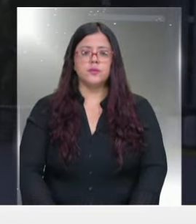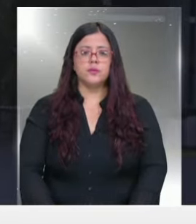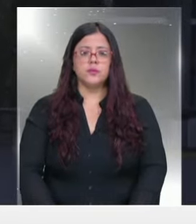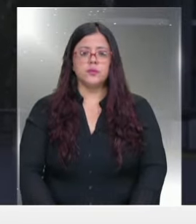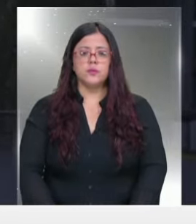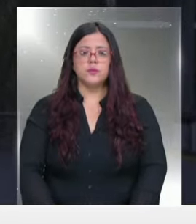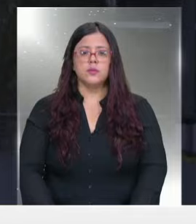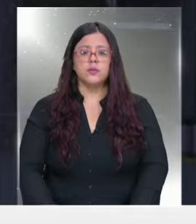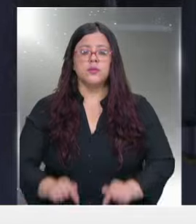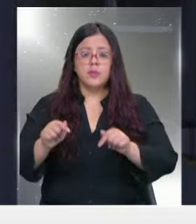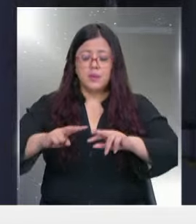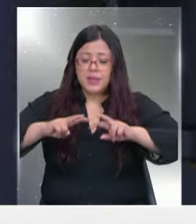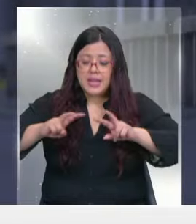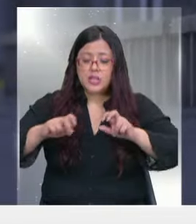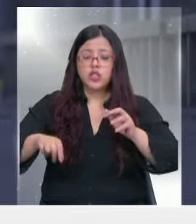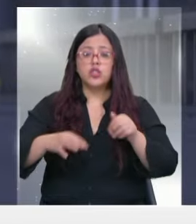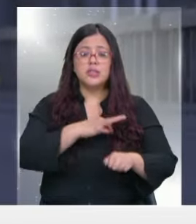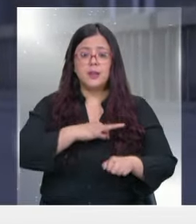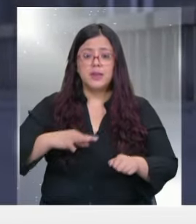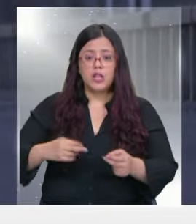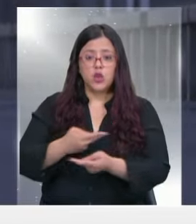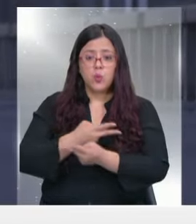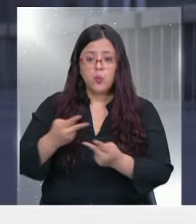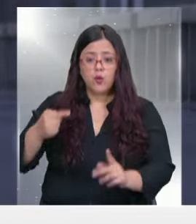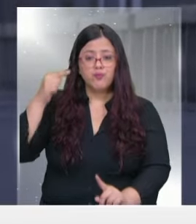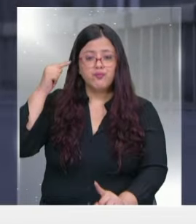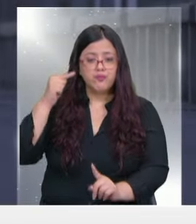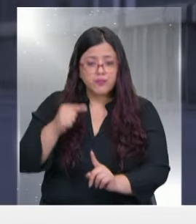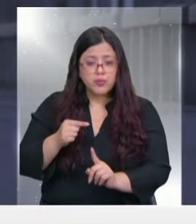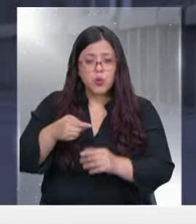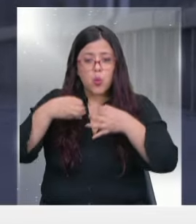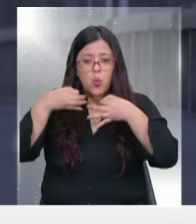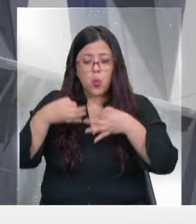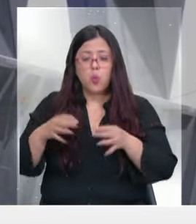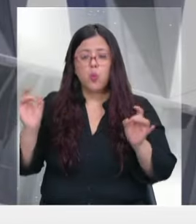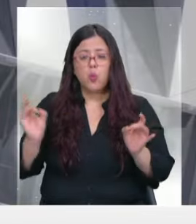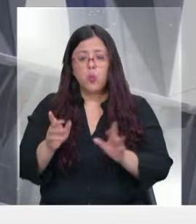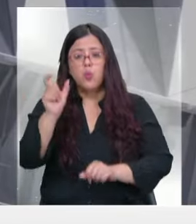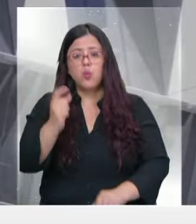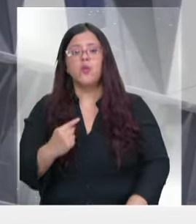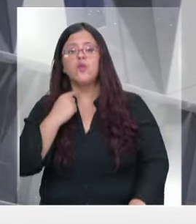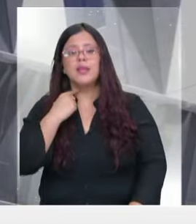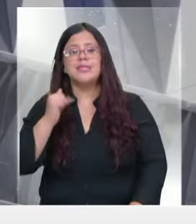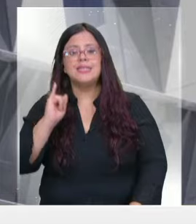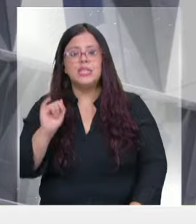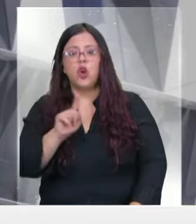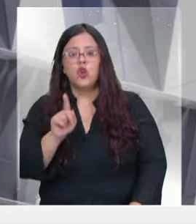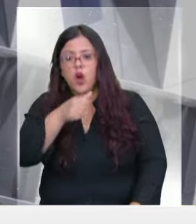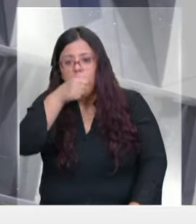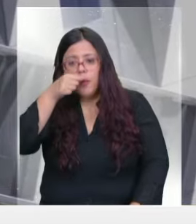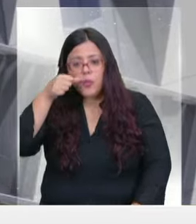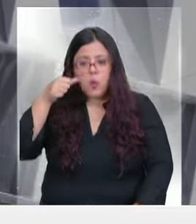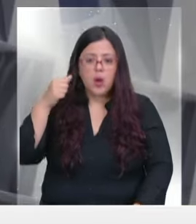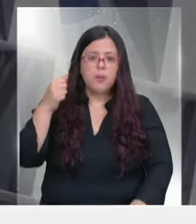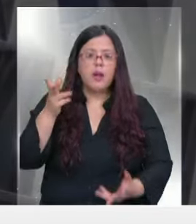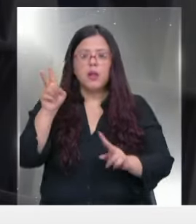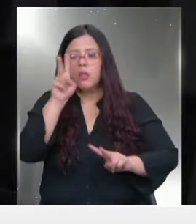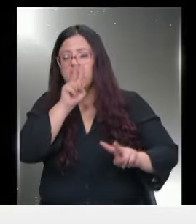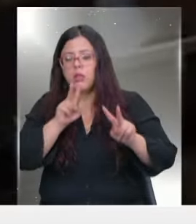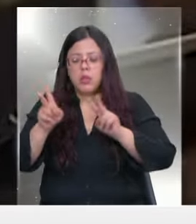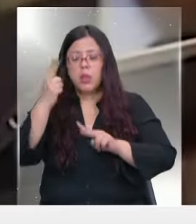Las diligencias del Ministerio Público estarían dirigidas a confirmar si la víctima fue drogada. Pero la defensa de